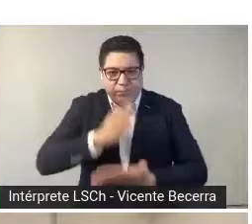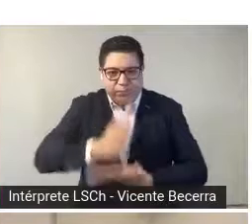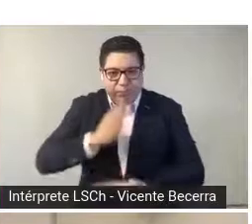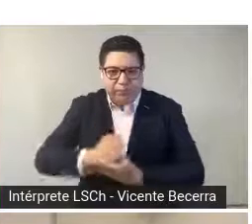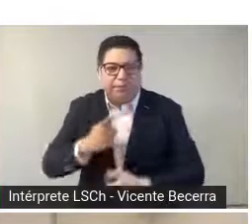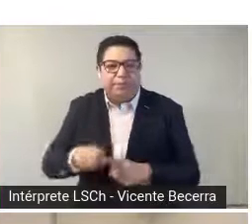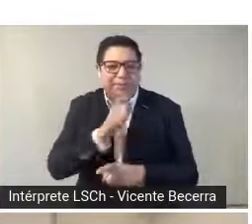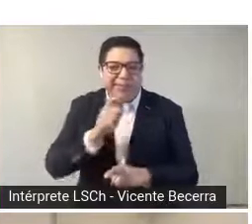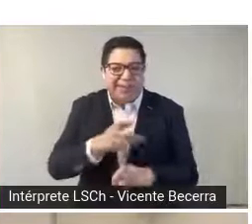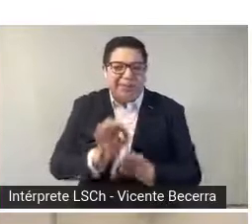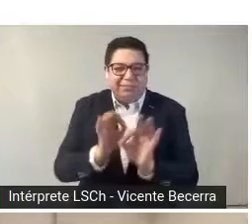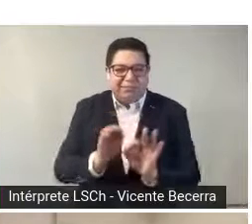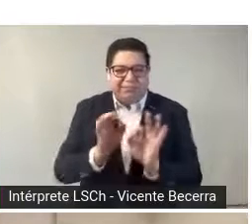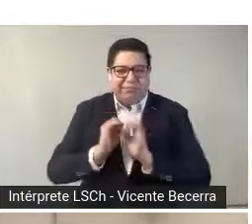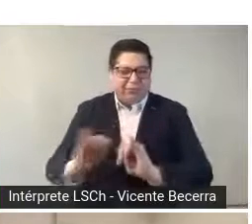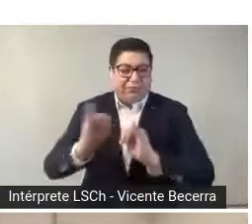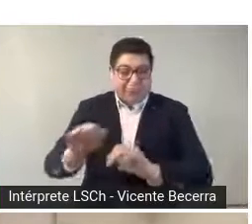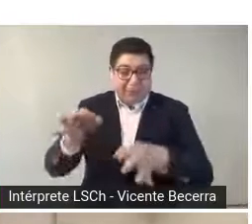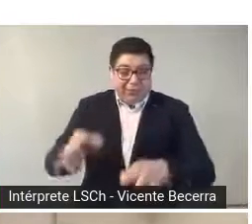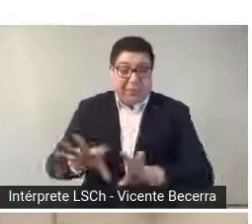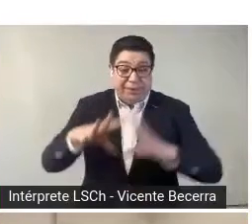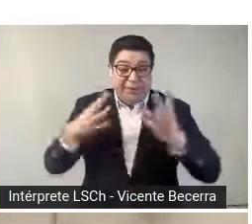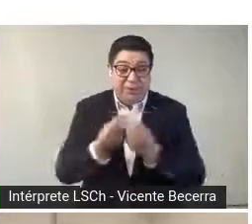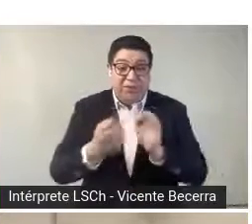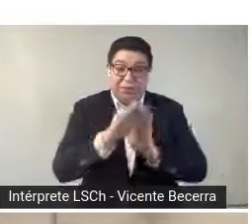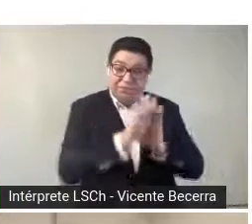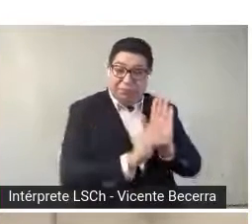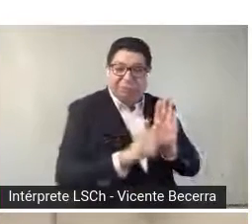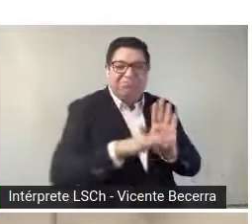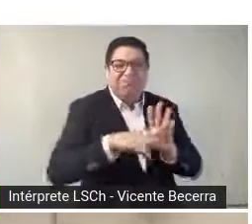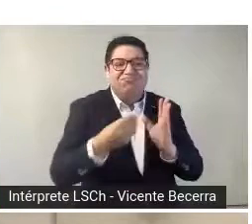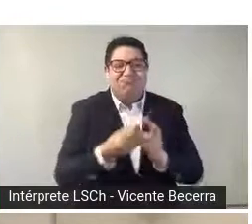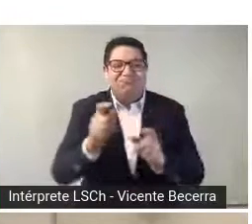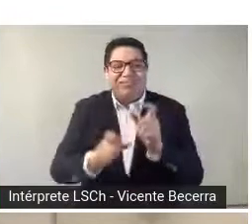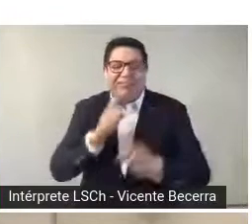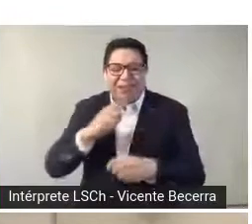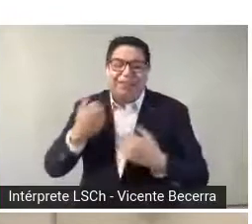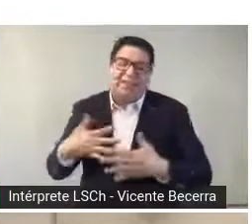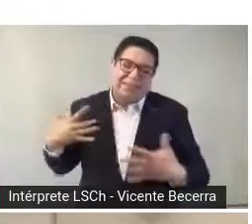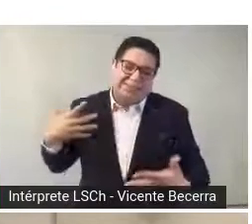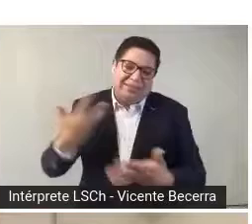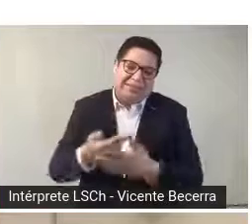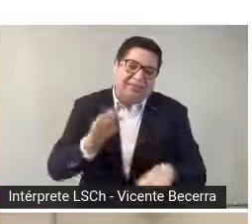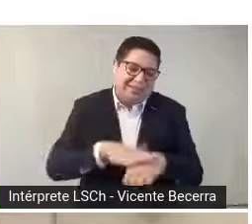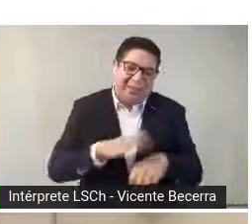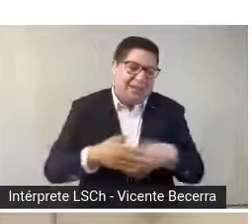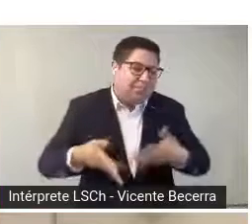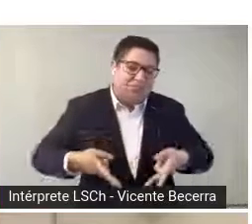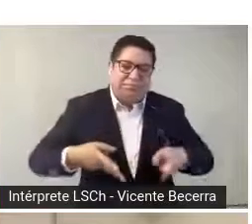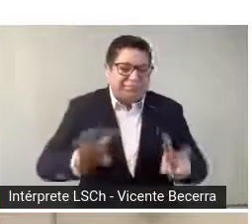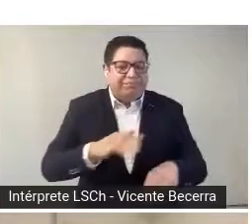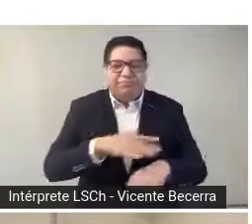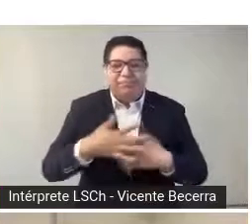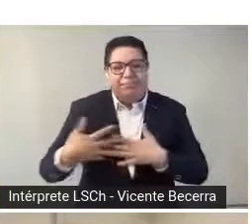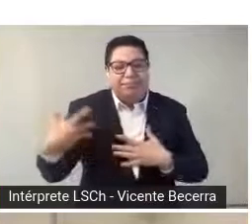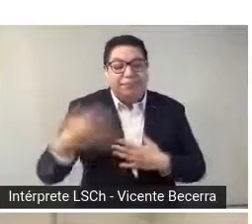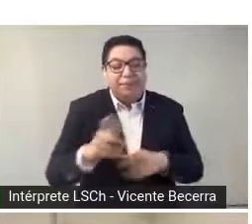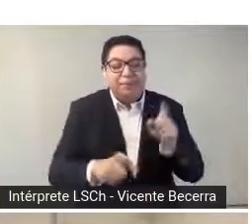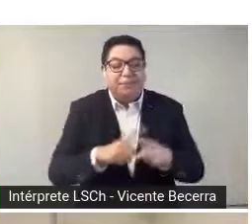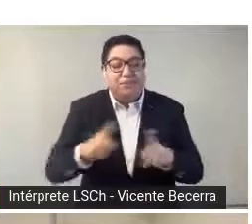tomando medidas y creando esa confianza, creo que ha sido lo que nos ha permitido de alguna manera que las